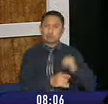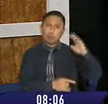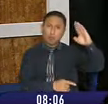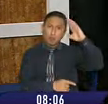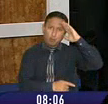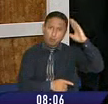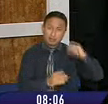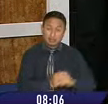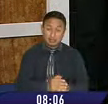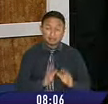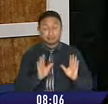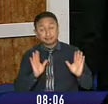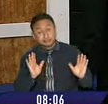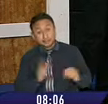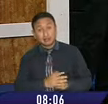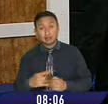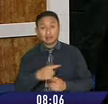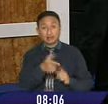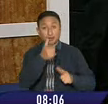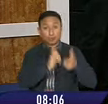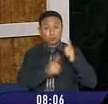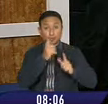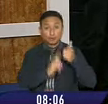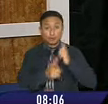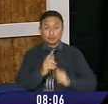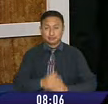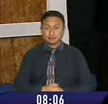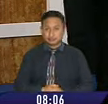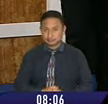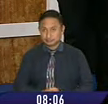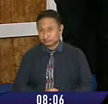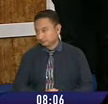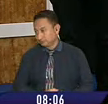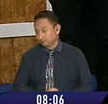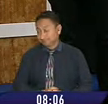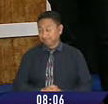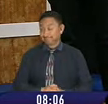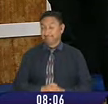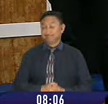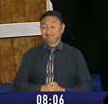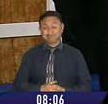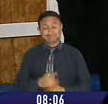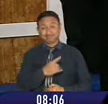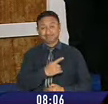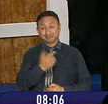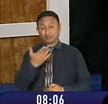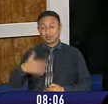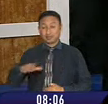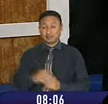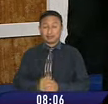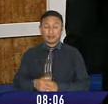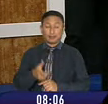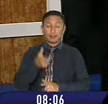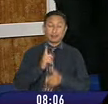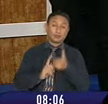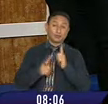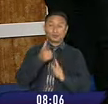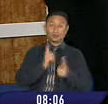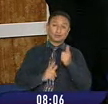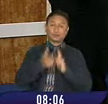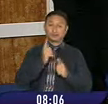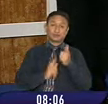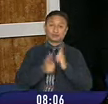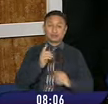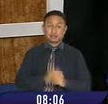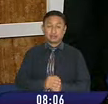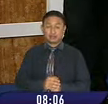Nacional. Aparentemente encontraron que dinamita. Ay, pues los señores estaban por ahí tomándose unos traguitos en